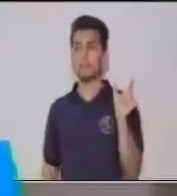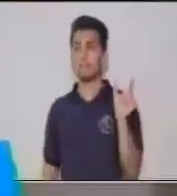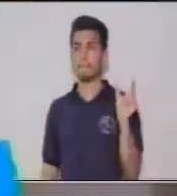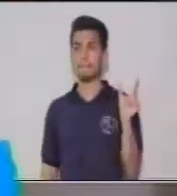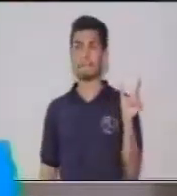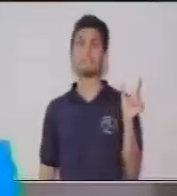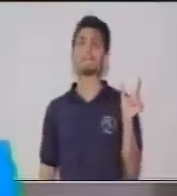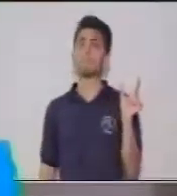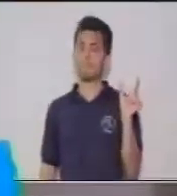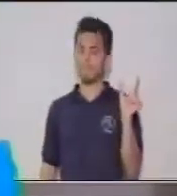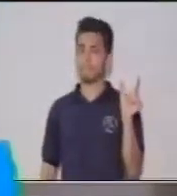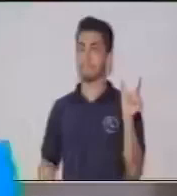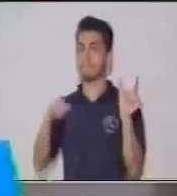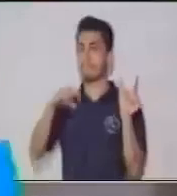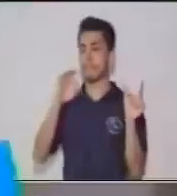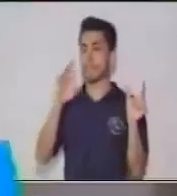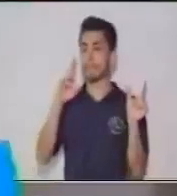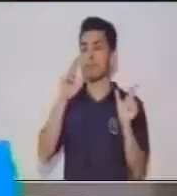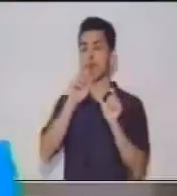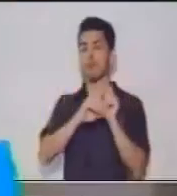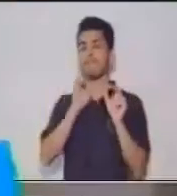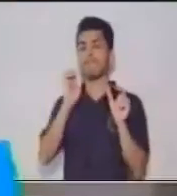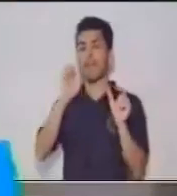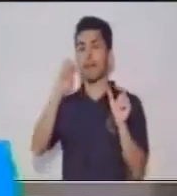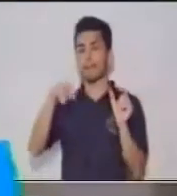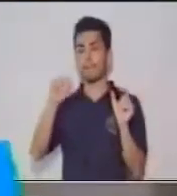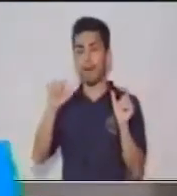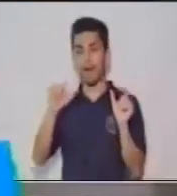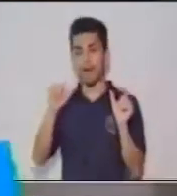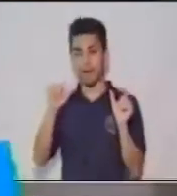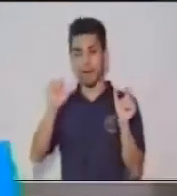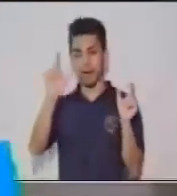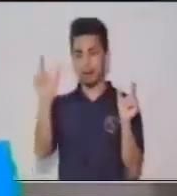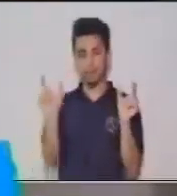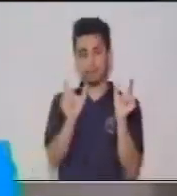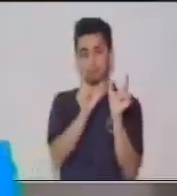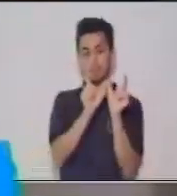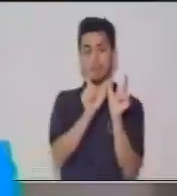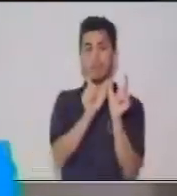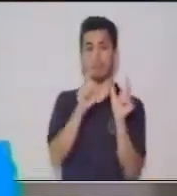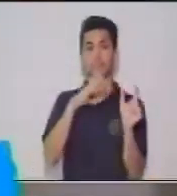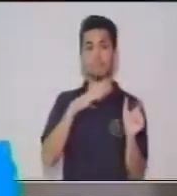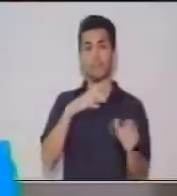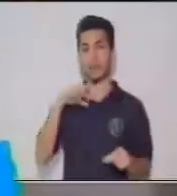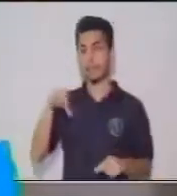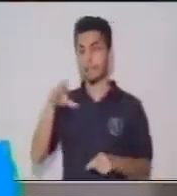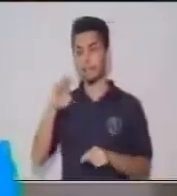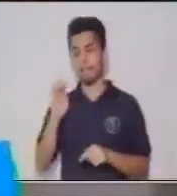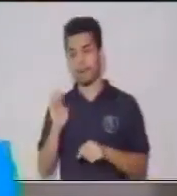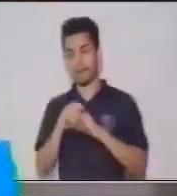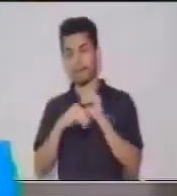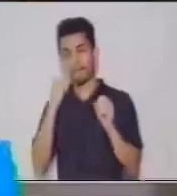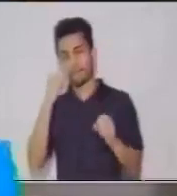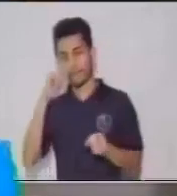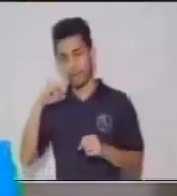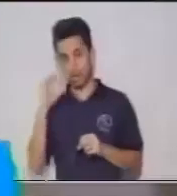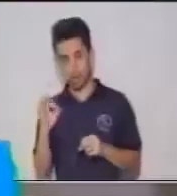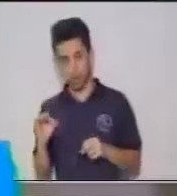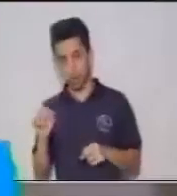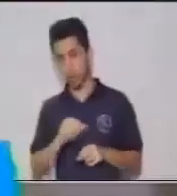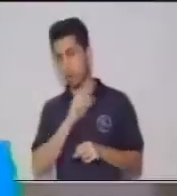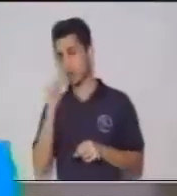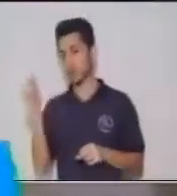morfema lleva prefijos y sufijos. ¿Han escuchado qué son?